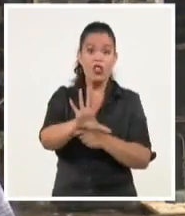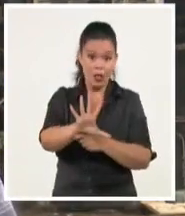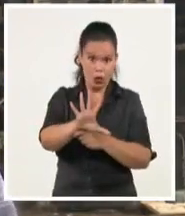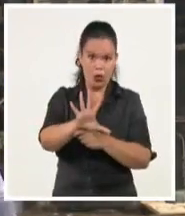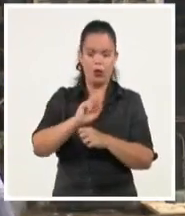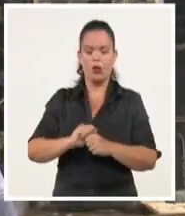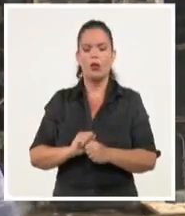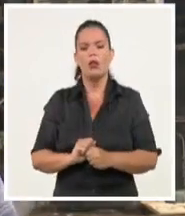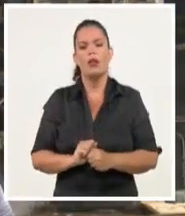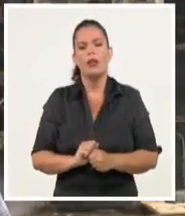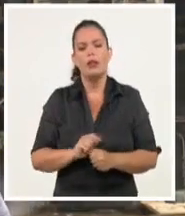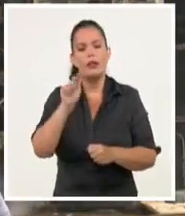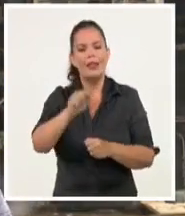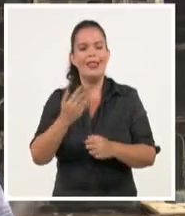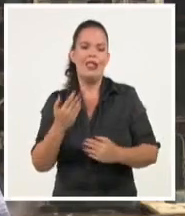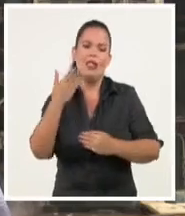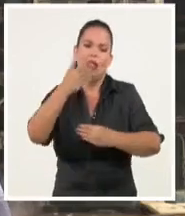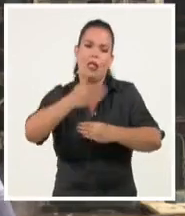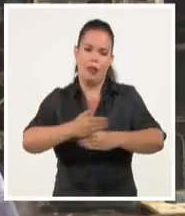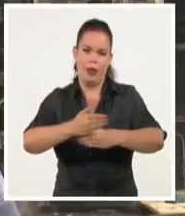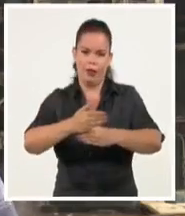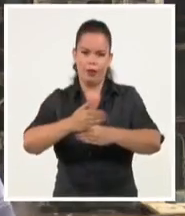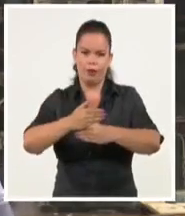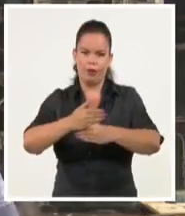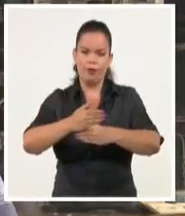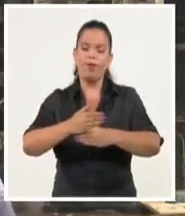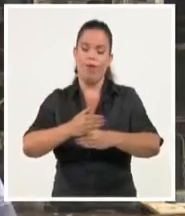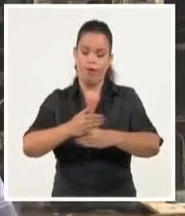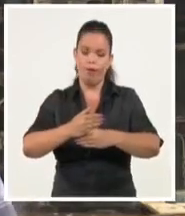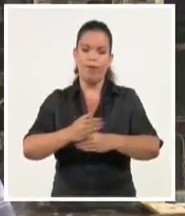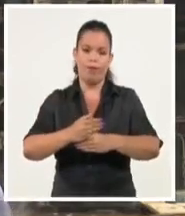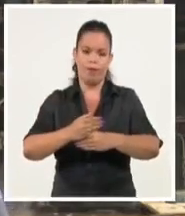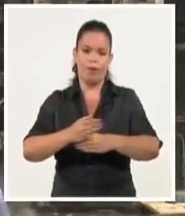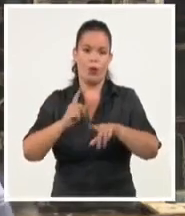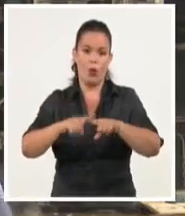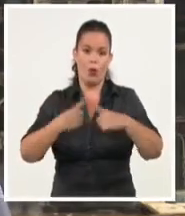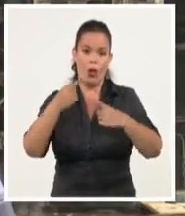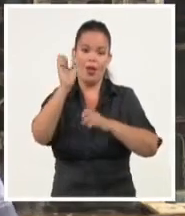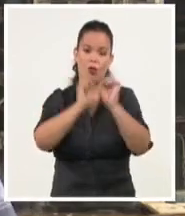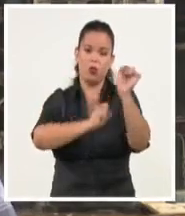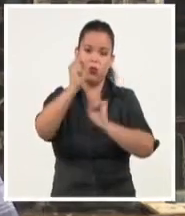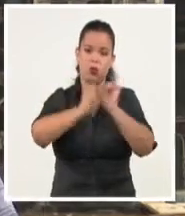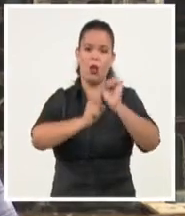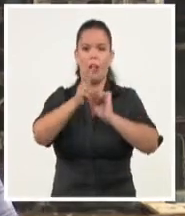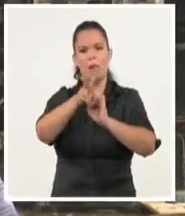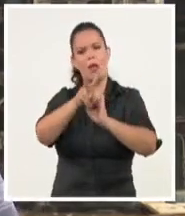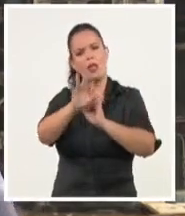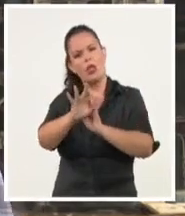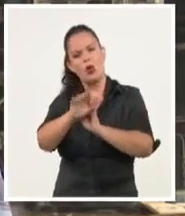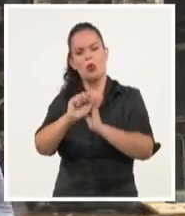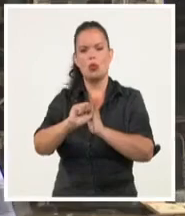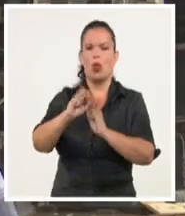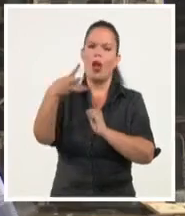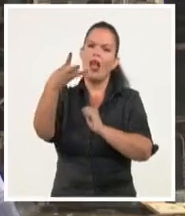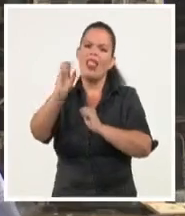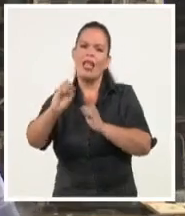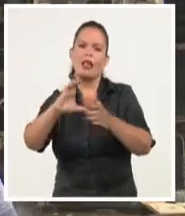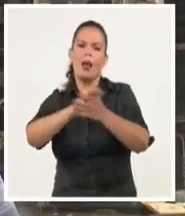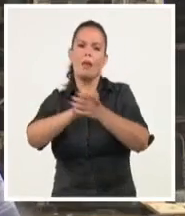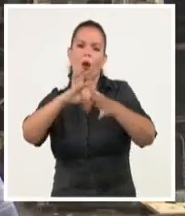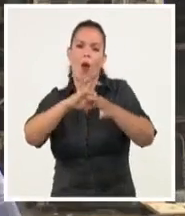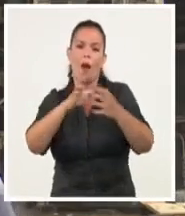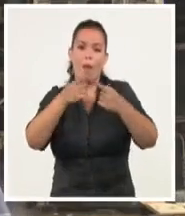que tiene una limitación muy grande. Esta máquina está trabajando con 28, 30 megawatts, pero el bloque es de